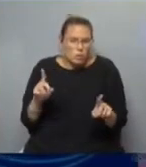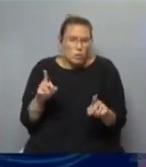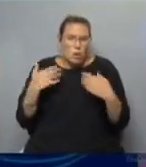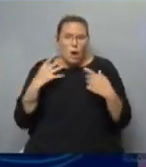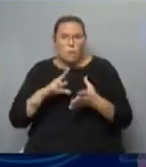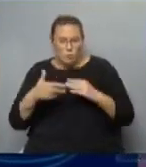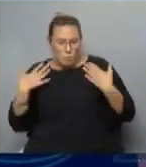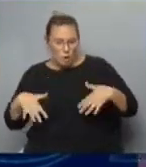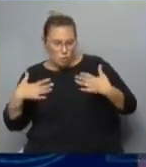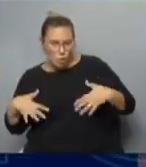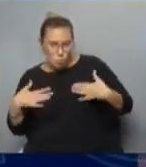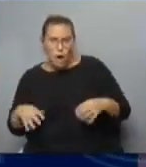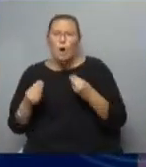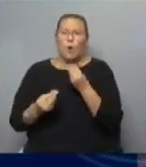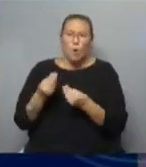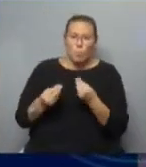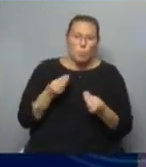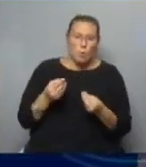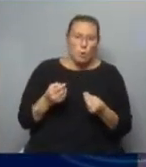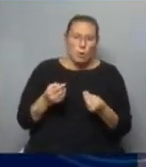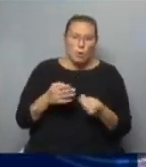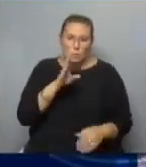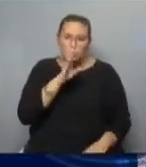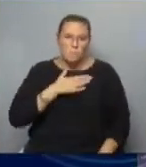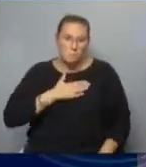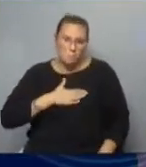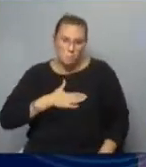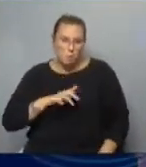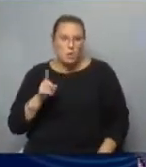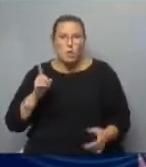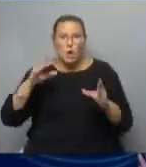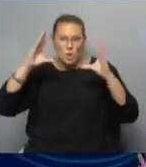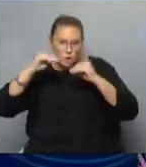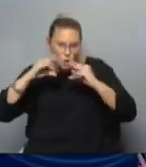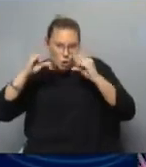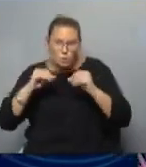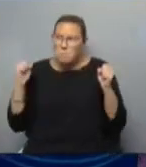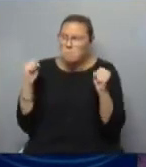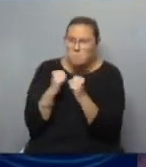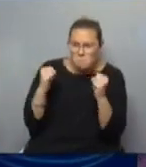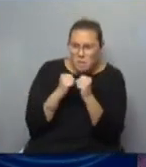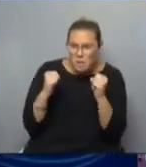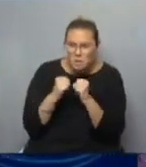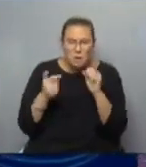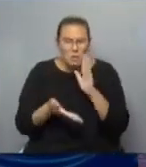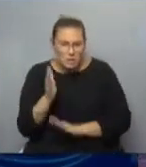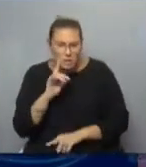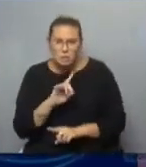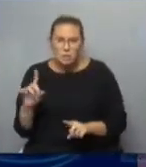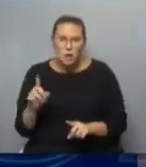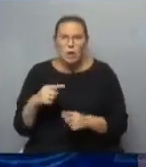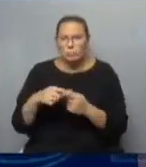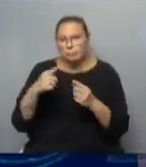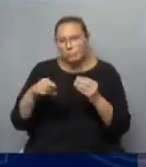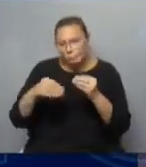vistamos de esta manera, que seamos tranquilas, que no salgamos de noche porque hay miedo, que no salgamos... En fin, hay una cantidad,